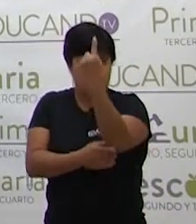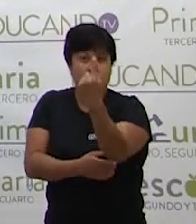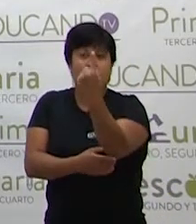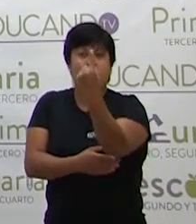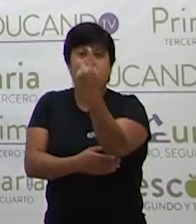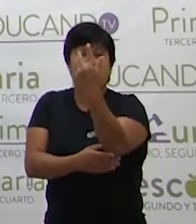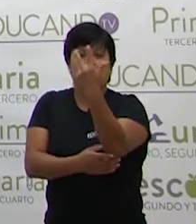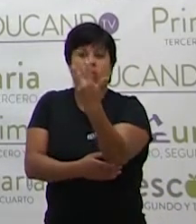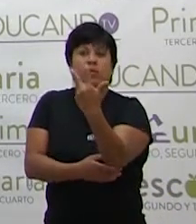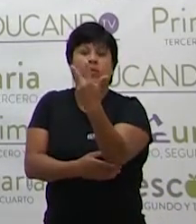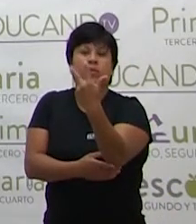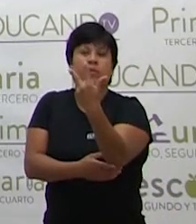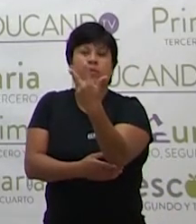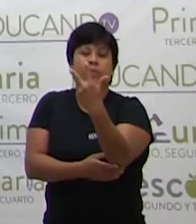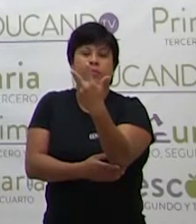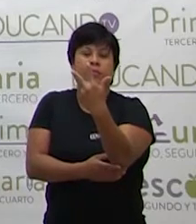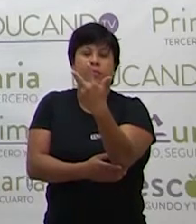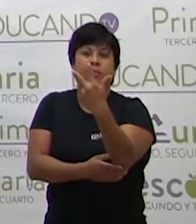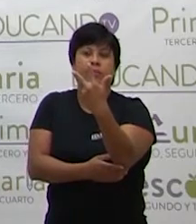8,